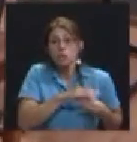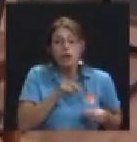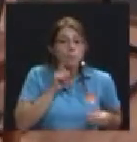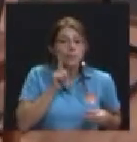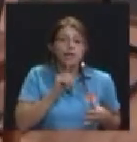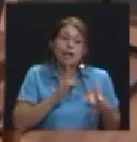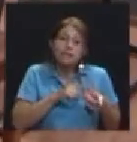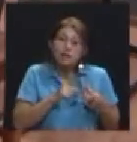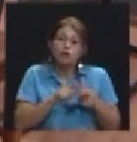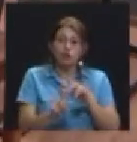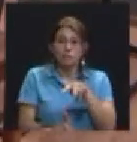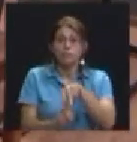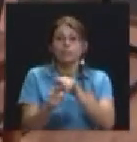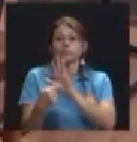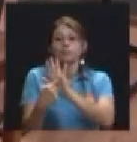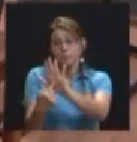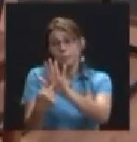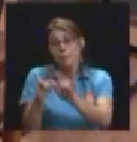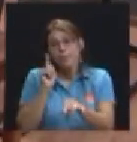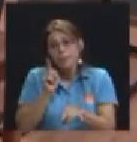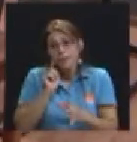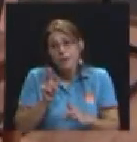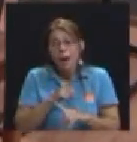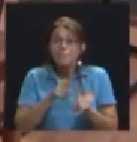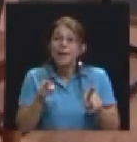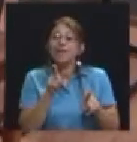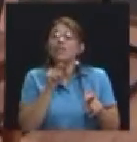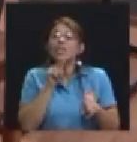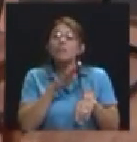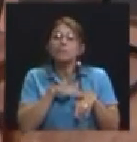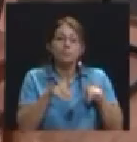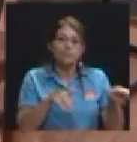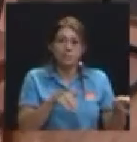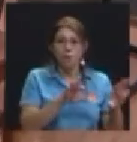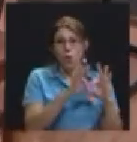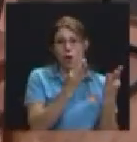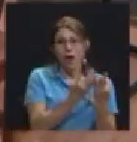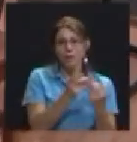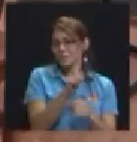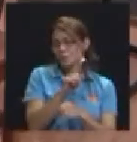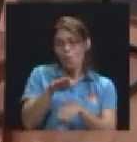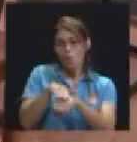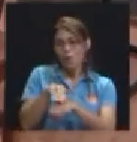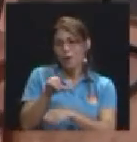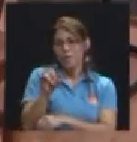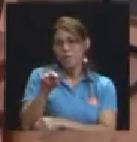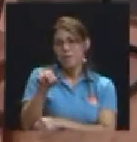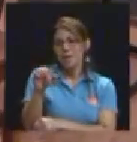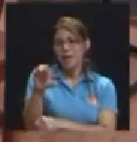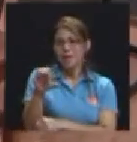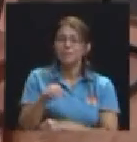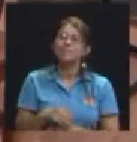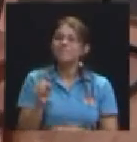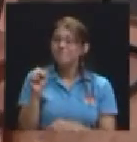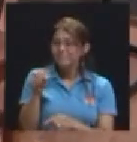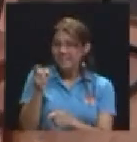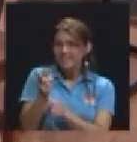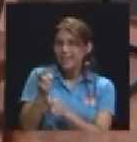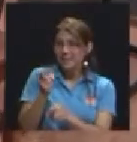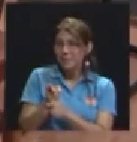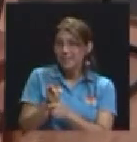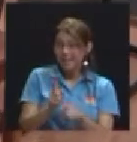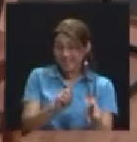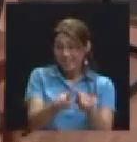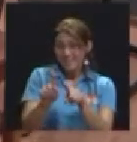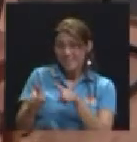no el INEC. Exactamente. Los diversos indicadores que salen de esta encuesta pues